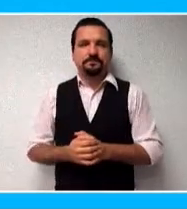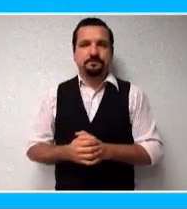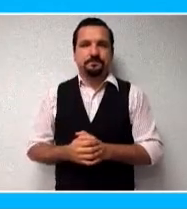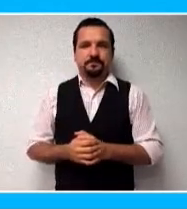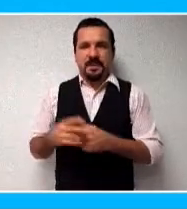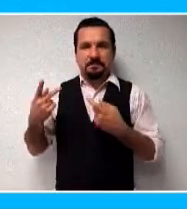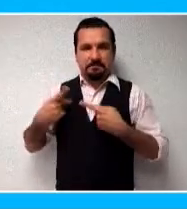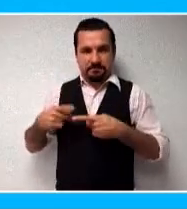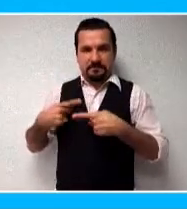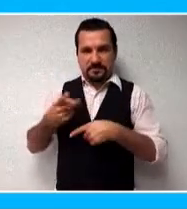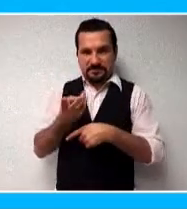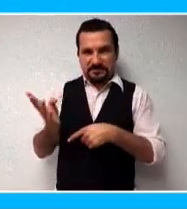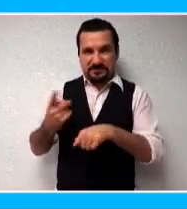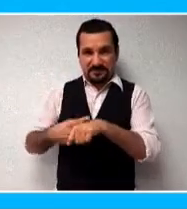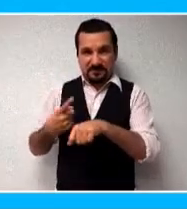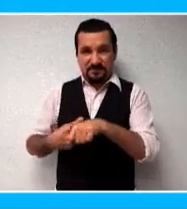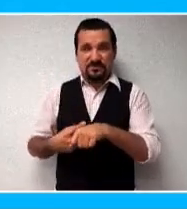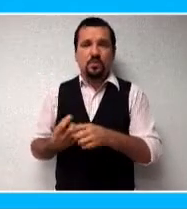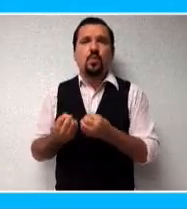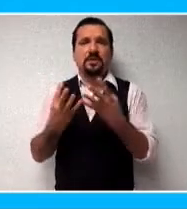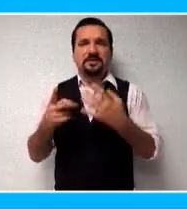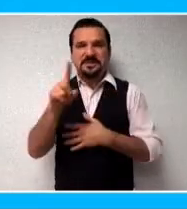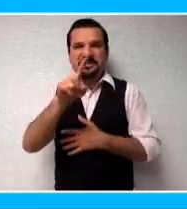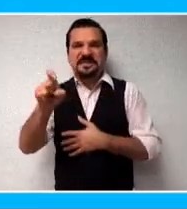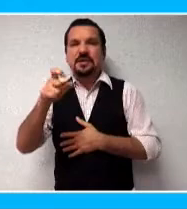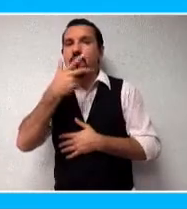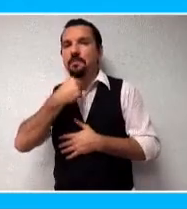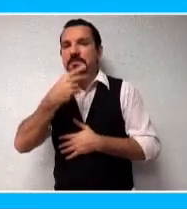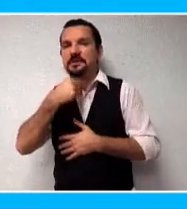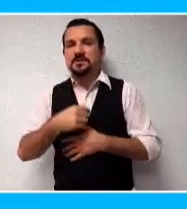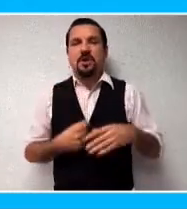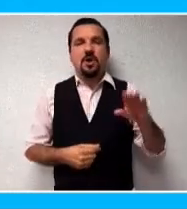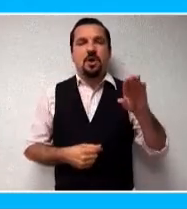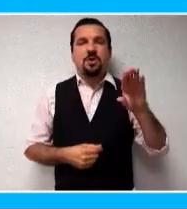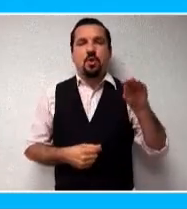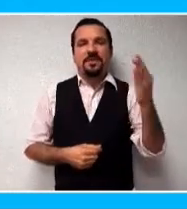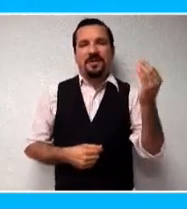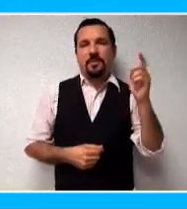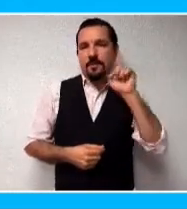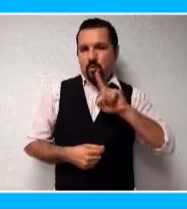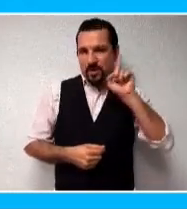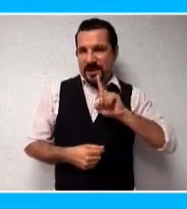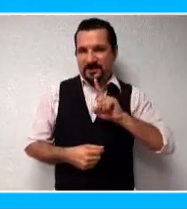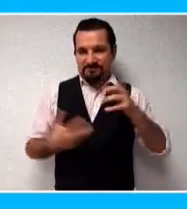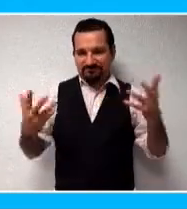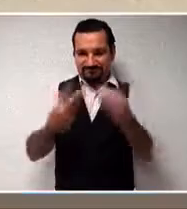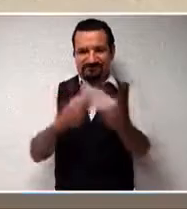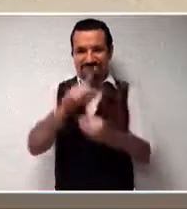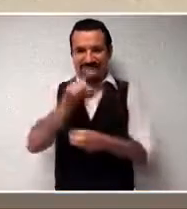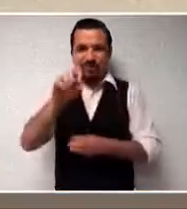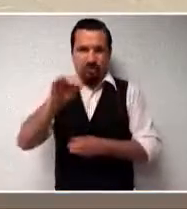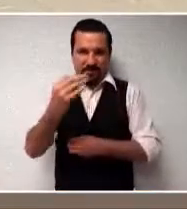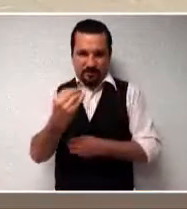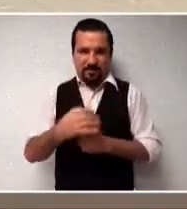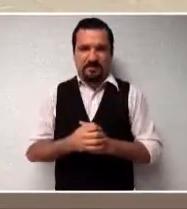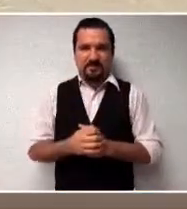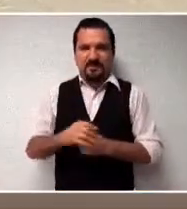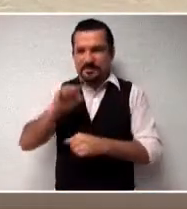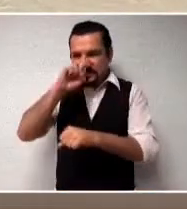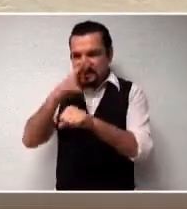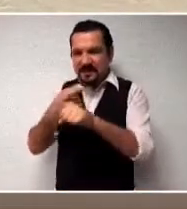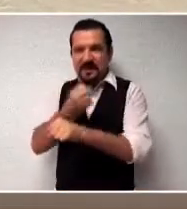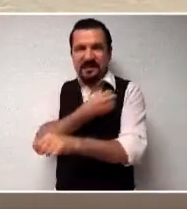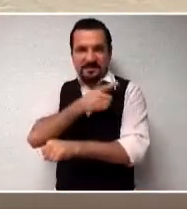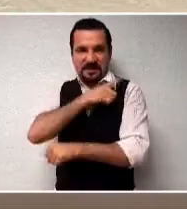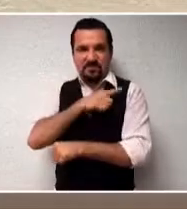casos sucedieron en 100 hombres y 99 mujeres respecto a la institución médica secretaría de salud